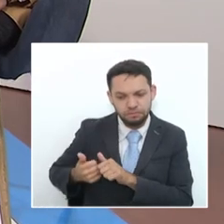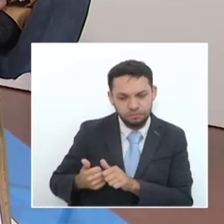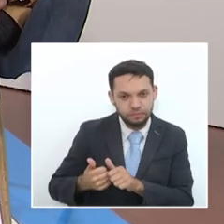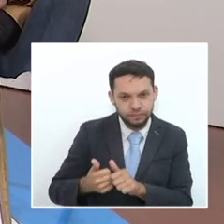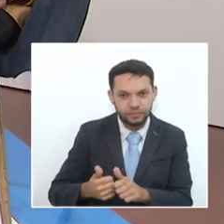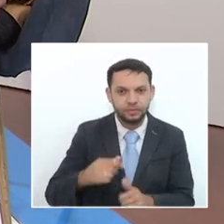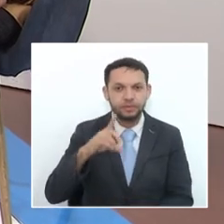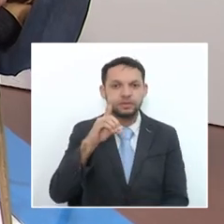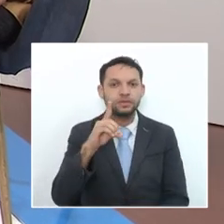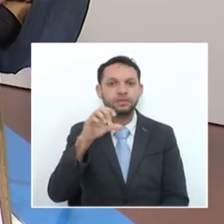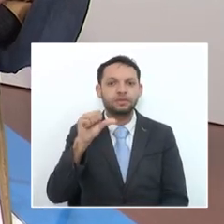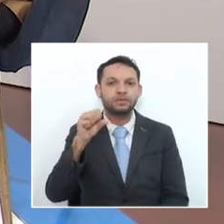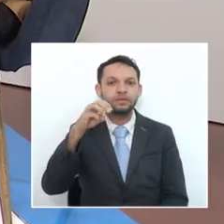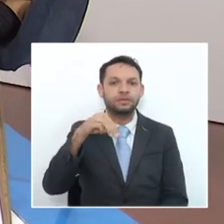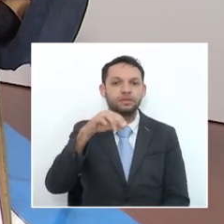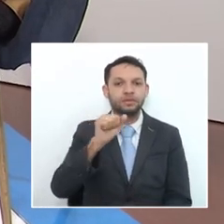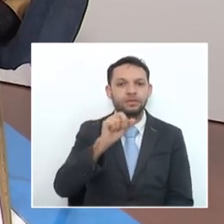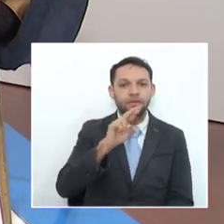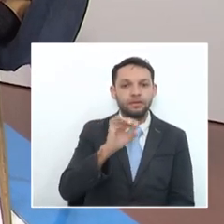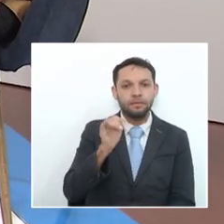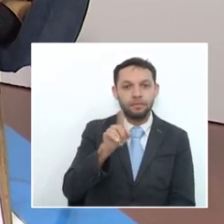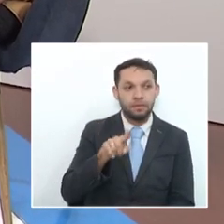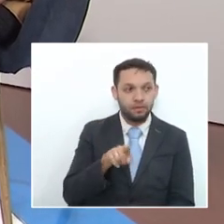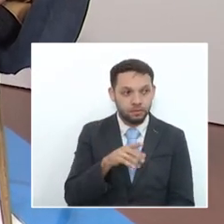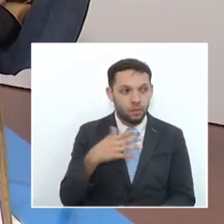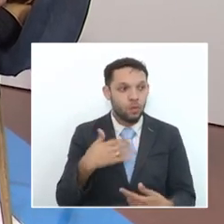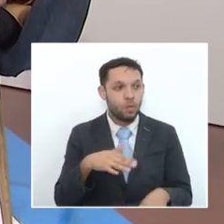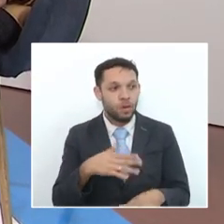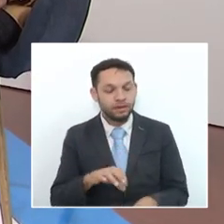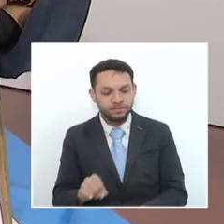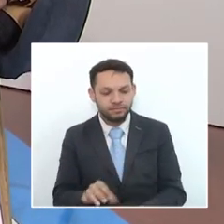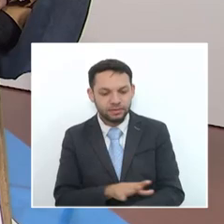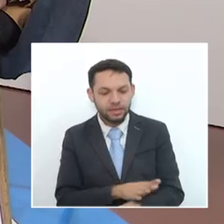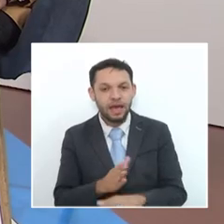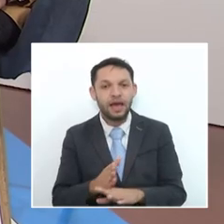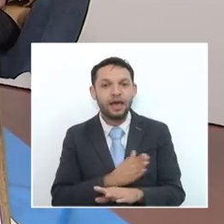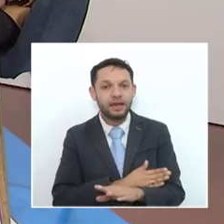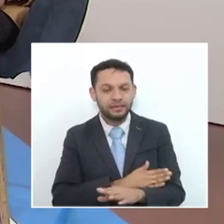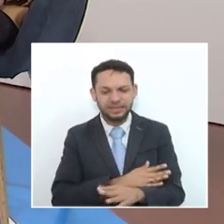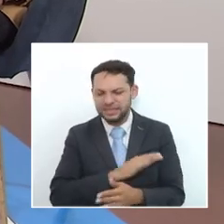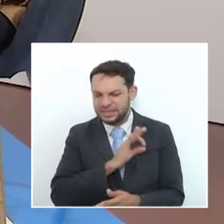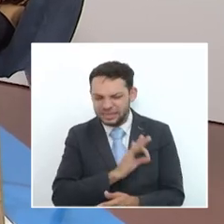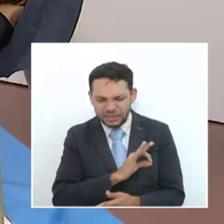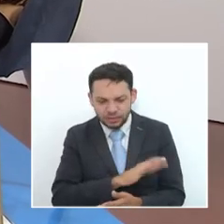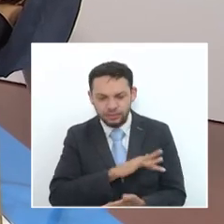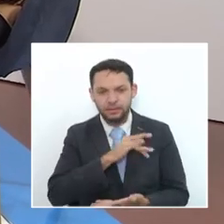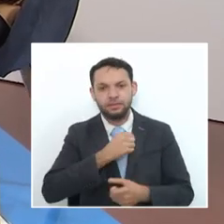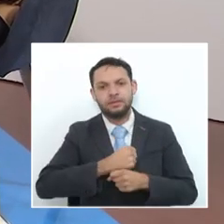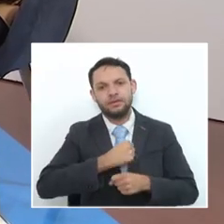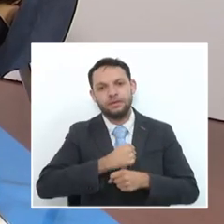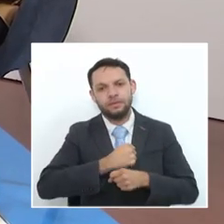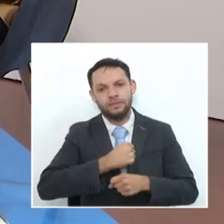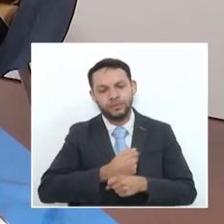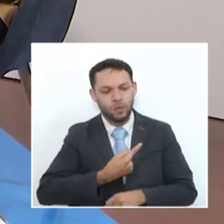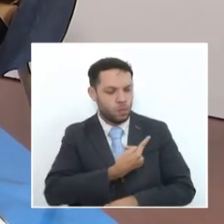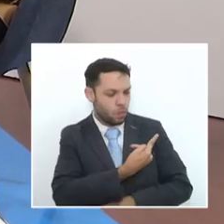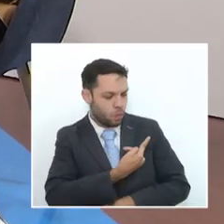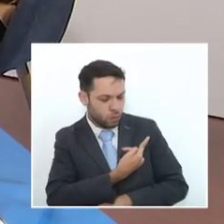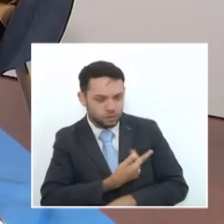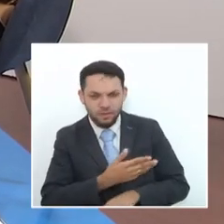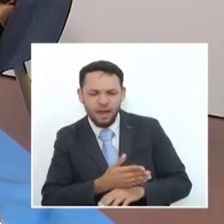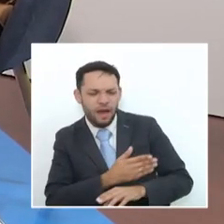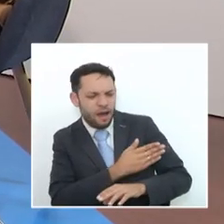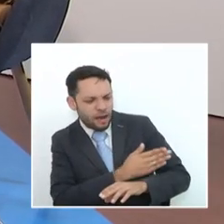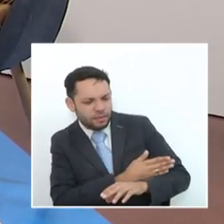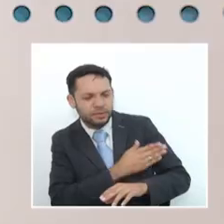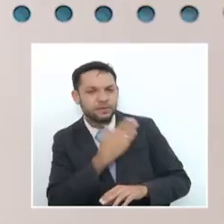Damaris. Ah, qué bueno. Una de las personas que empezó con nosotros en nuestro Parque de la Salud. Pues a mí me gusta mucho compartir el personal